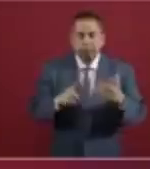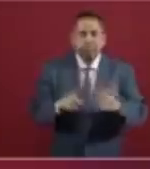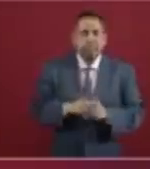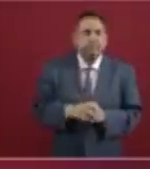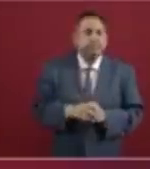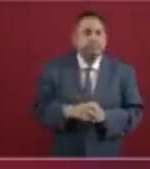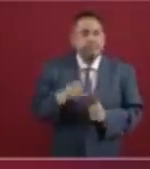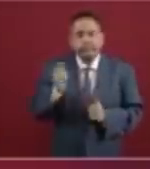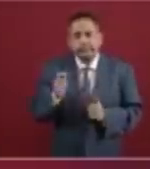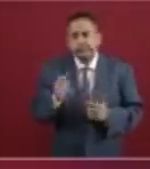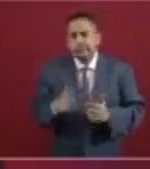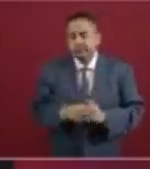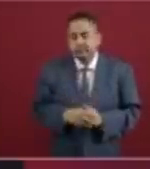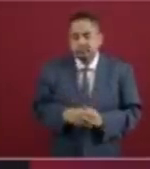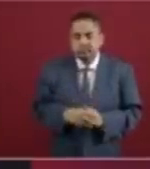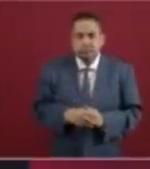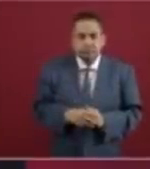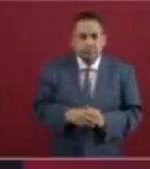porque